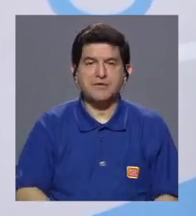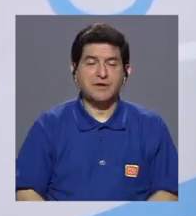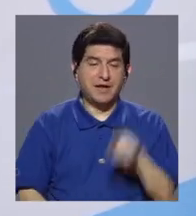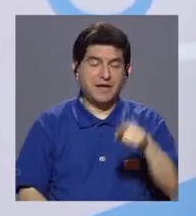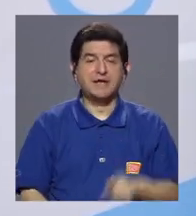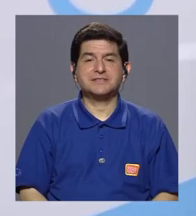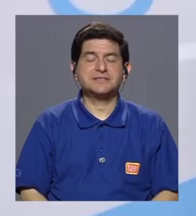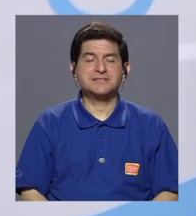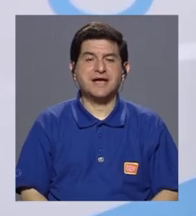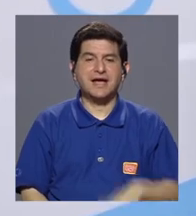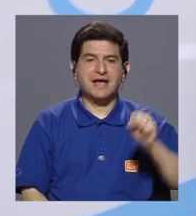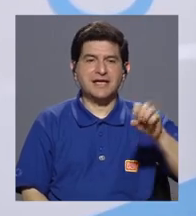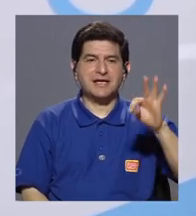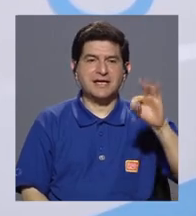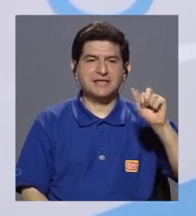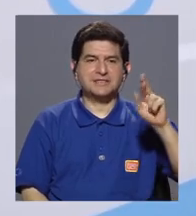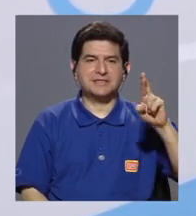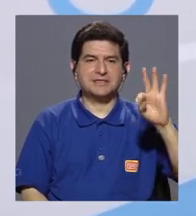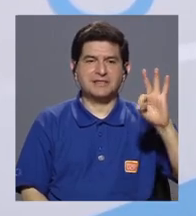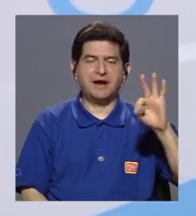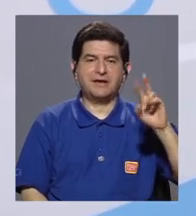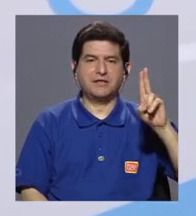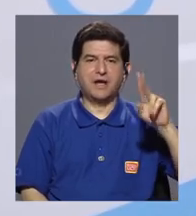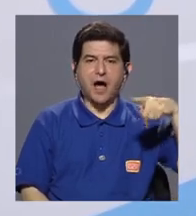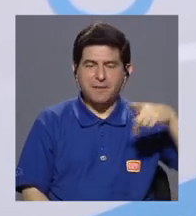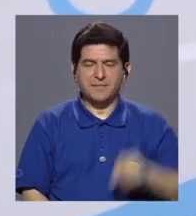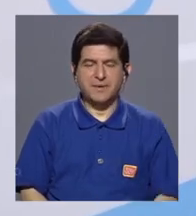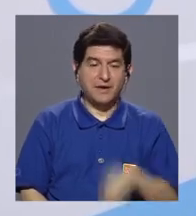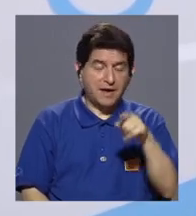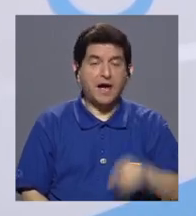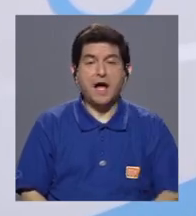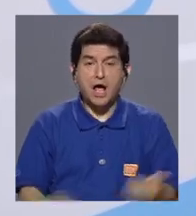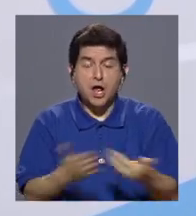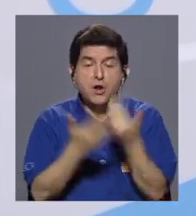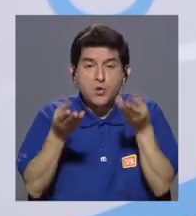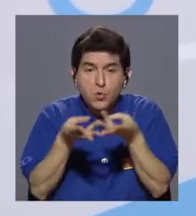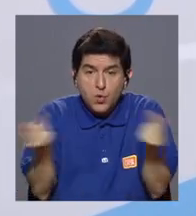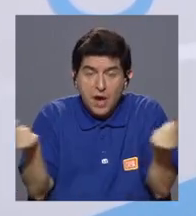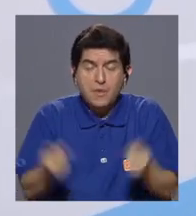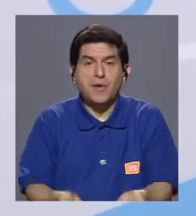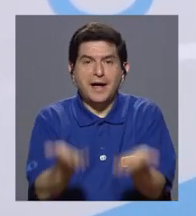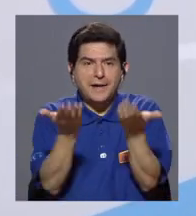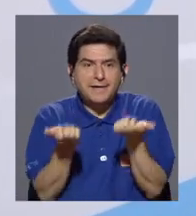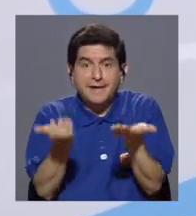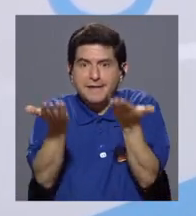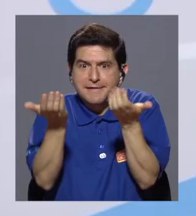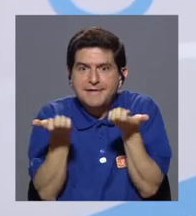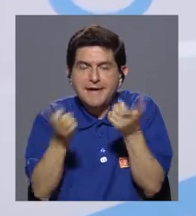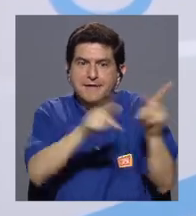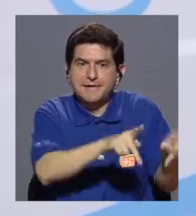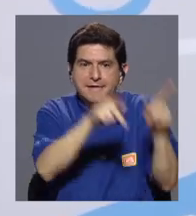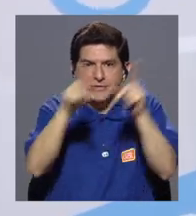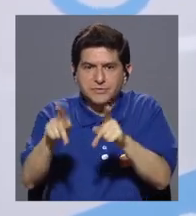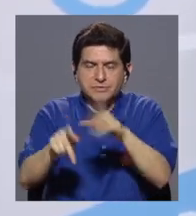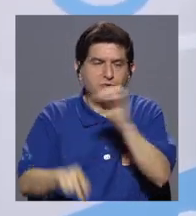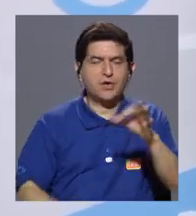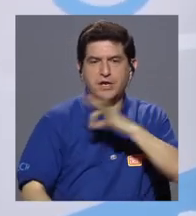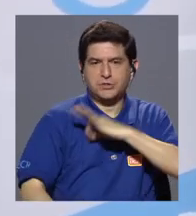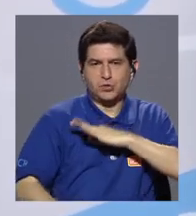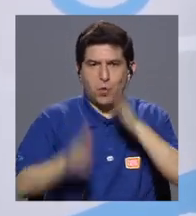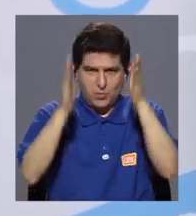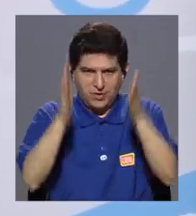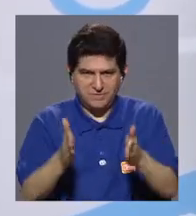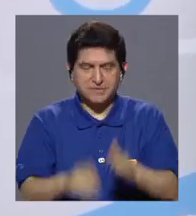startups son empresas que llegan a ofrecer una solución novedosa verdad que es muy deseada por los usuarios o por los